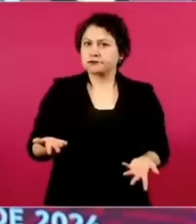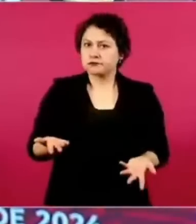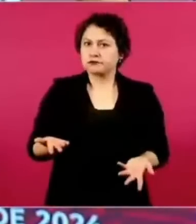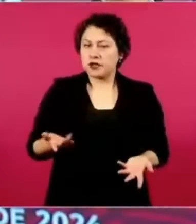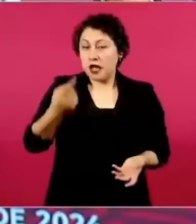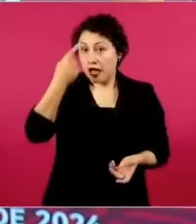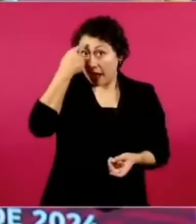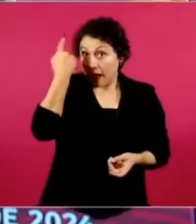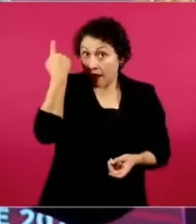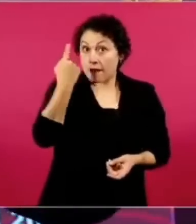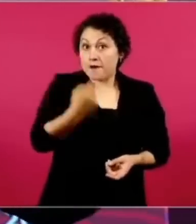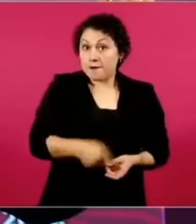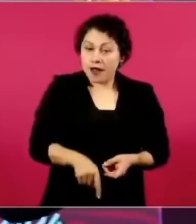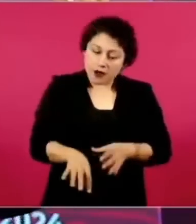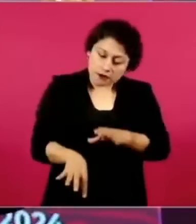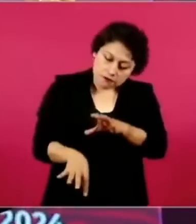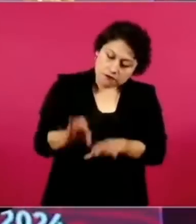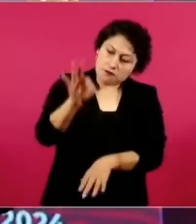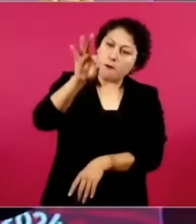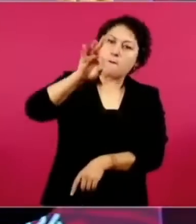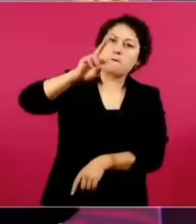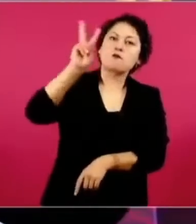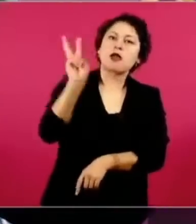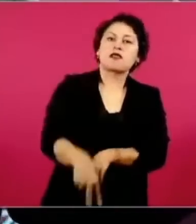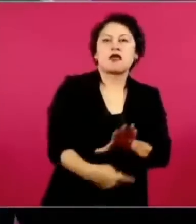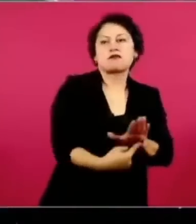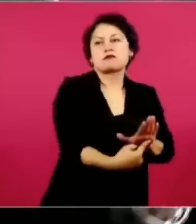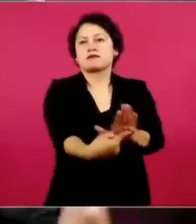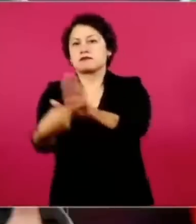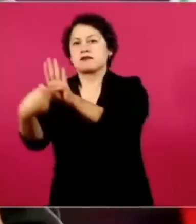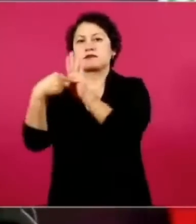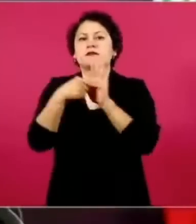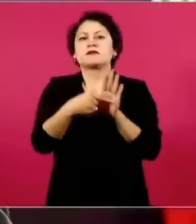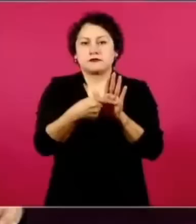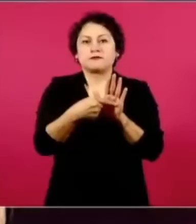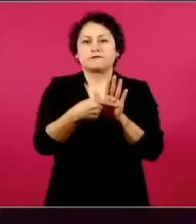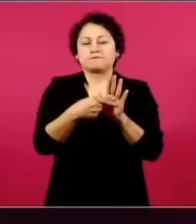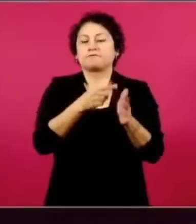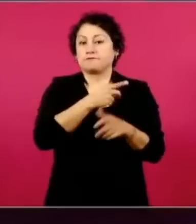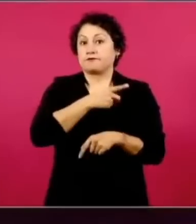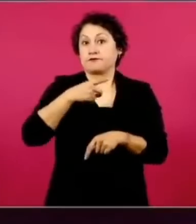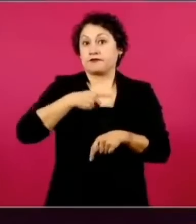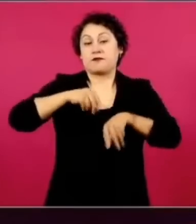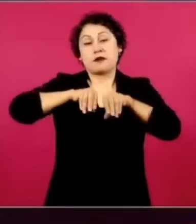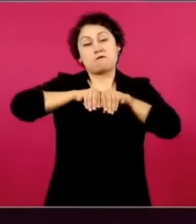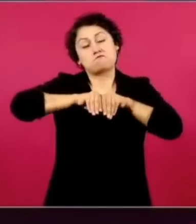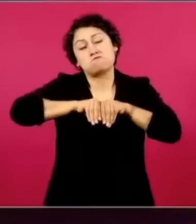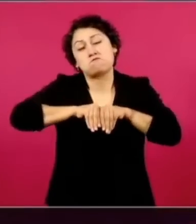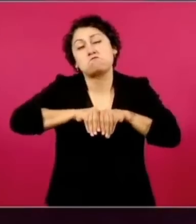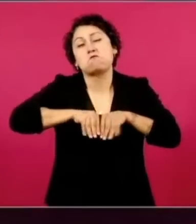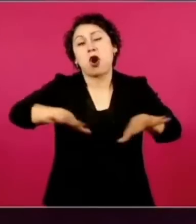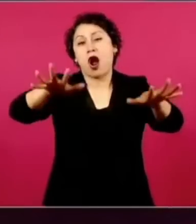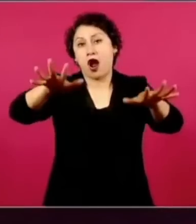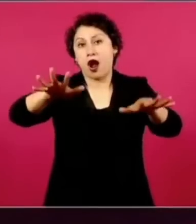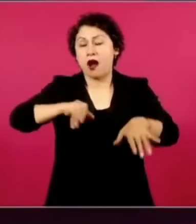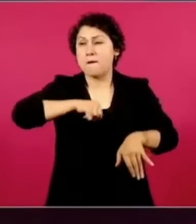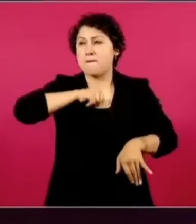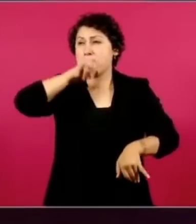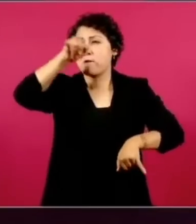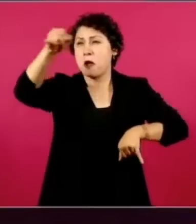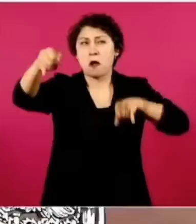siempre se abra paso y llegue hasta el último rincón del